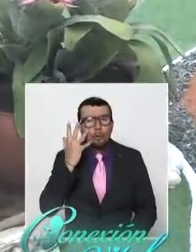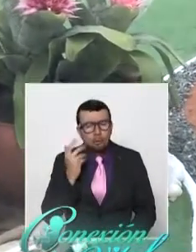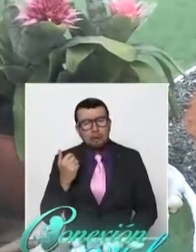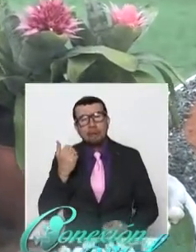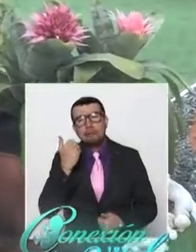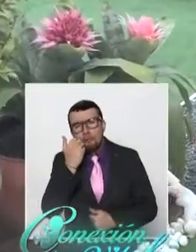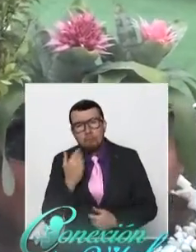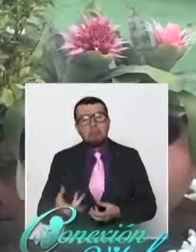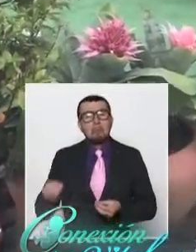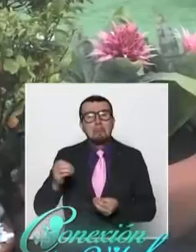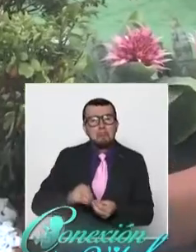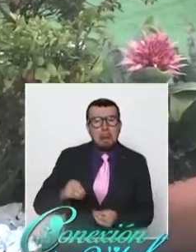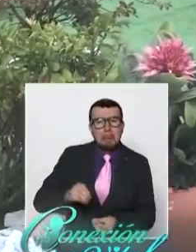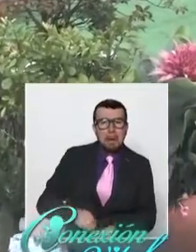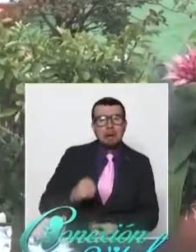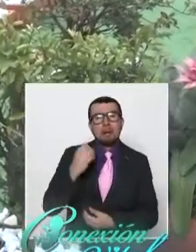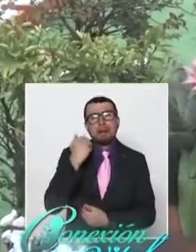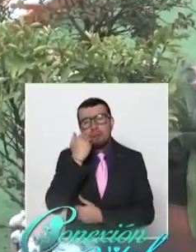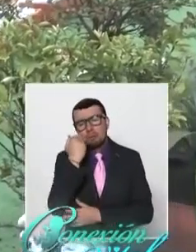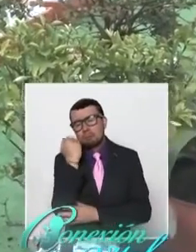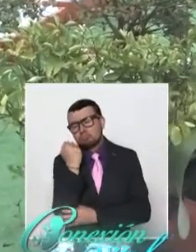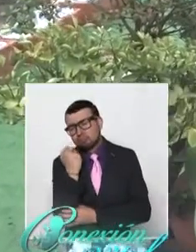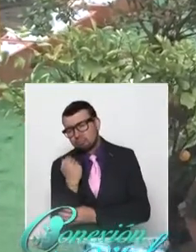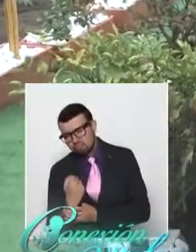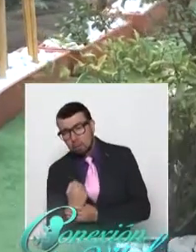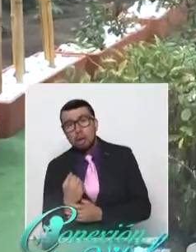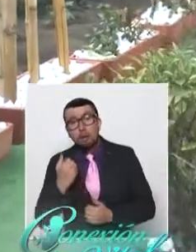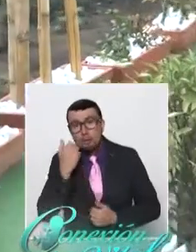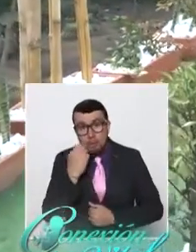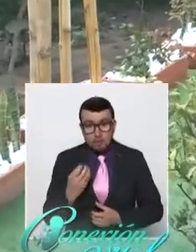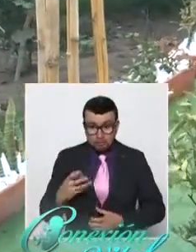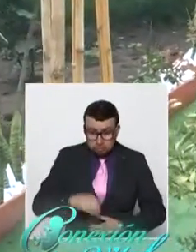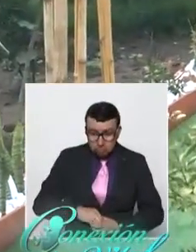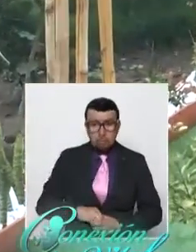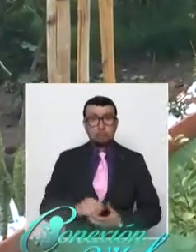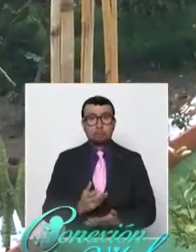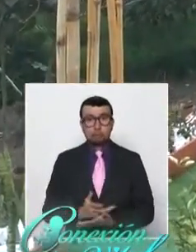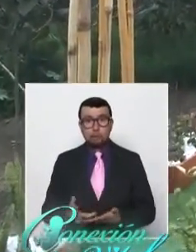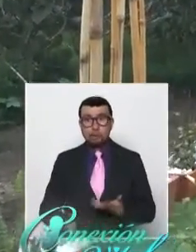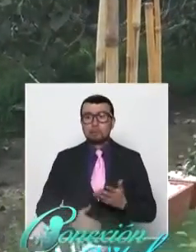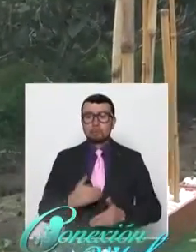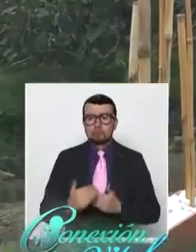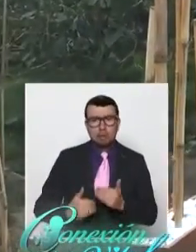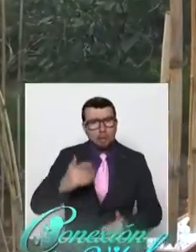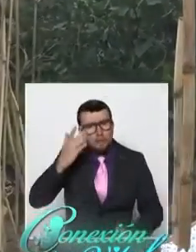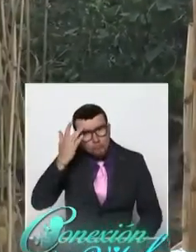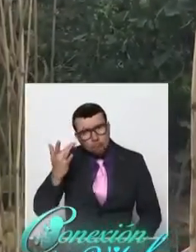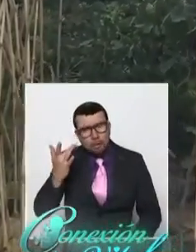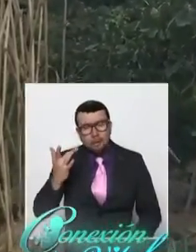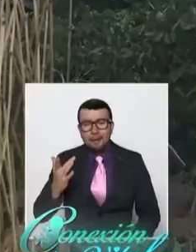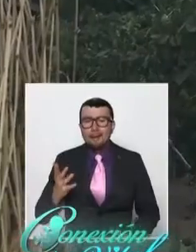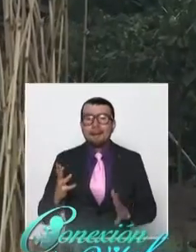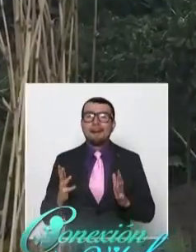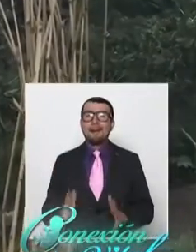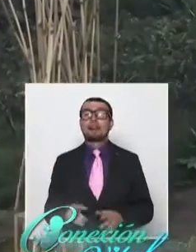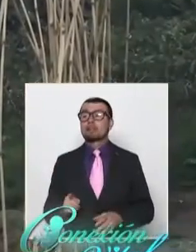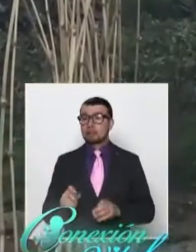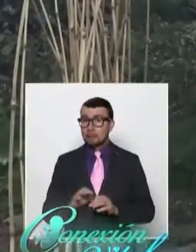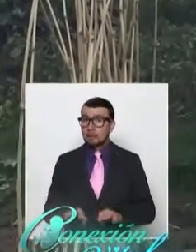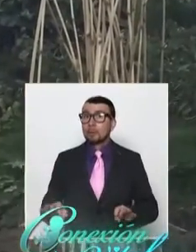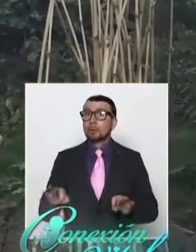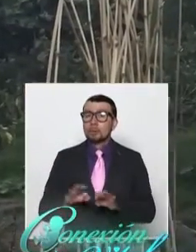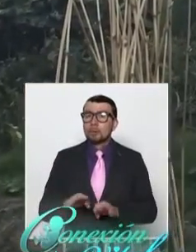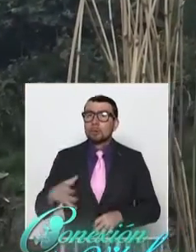deterioremos nuestra calidad de vida y produzcamos múltiples enfermedades crónicas y degenerativas? De aquí viene la importancia de que